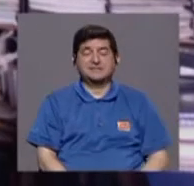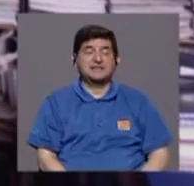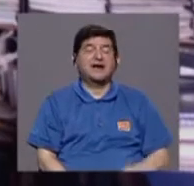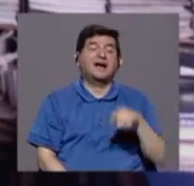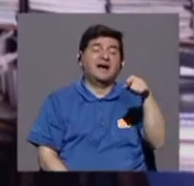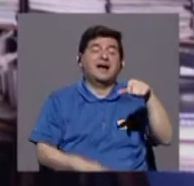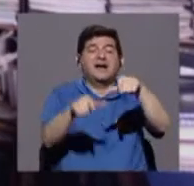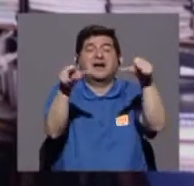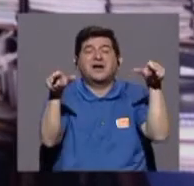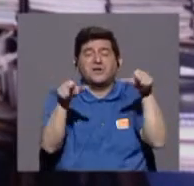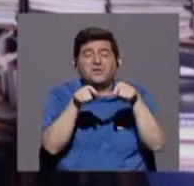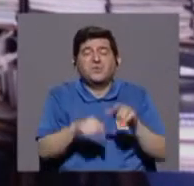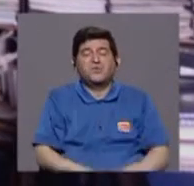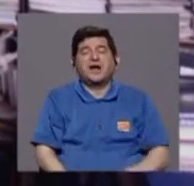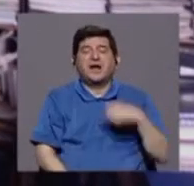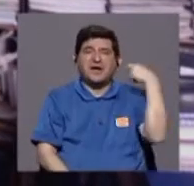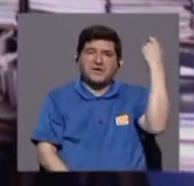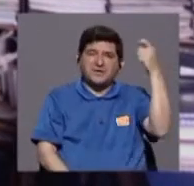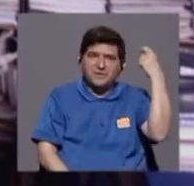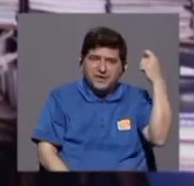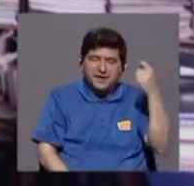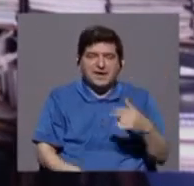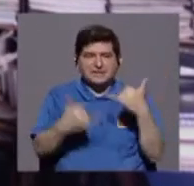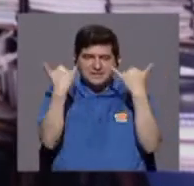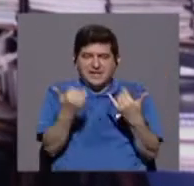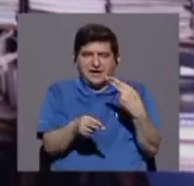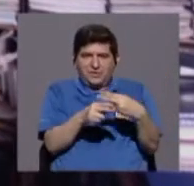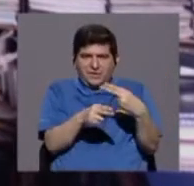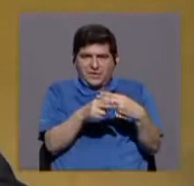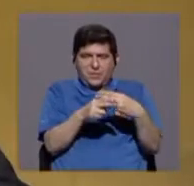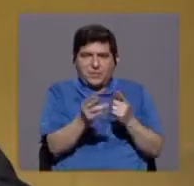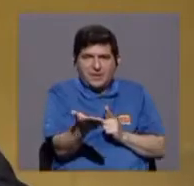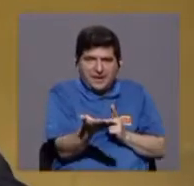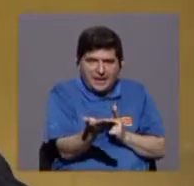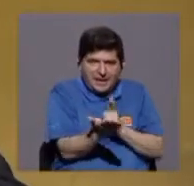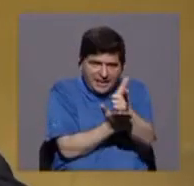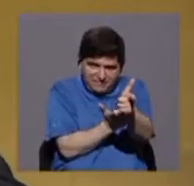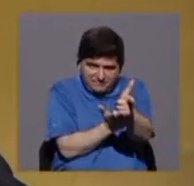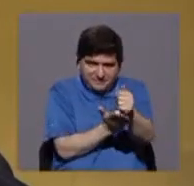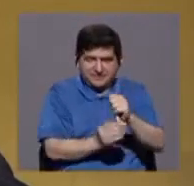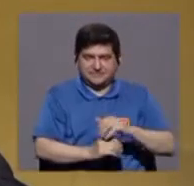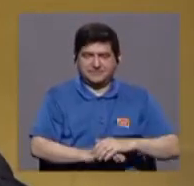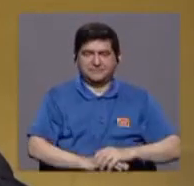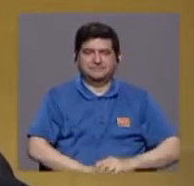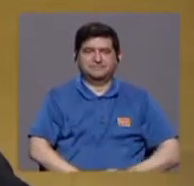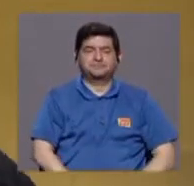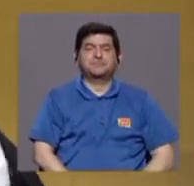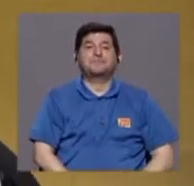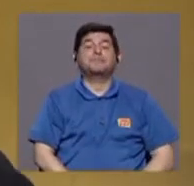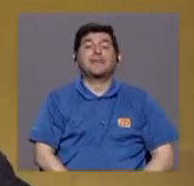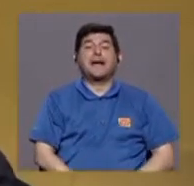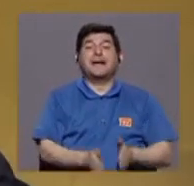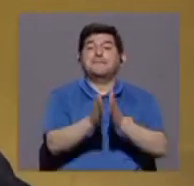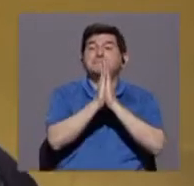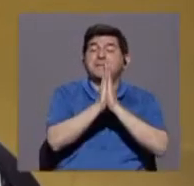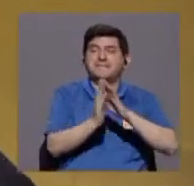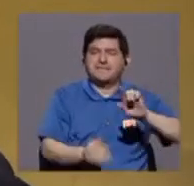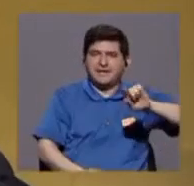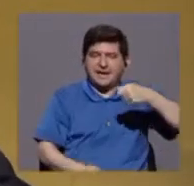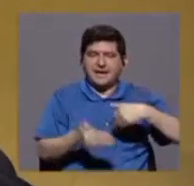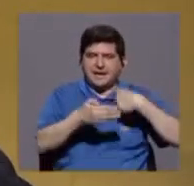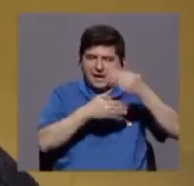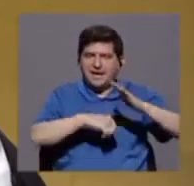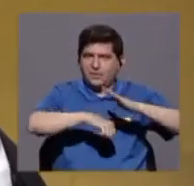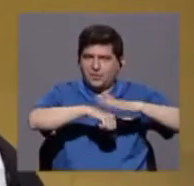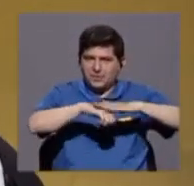aquella época, que sería hoy Liberia, ¿verdad? Don Héctor, vamos a pedirle al canal que nos invite